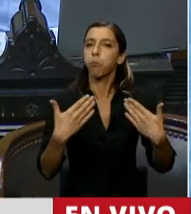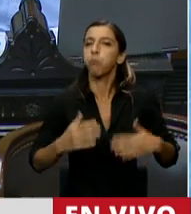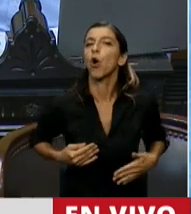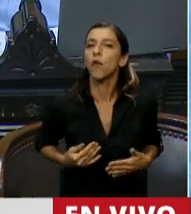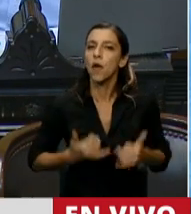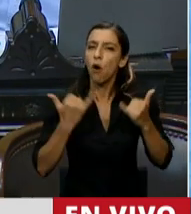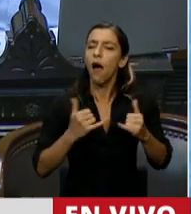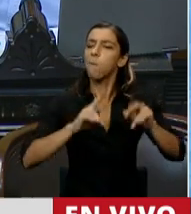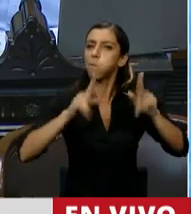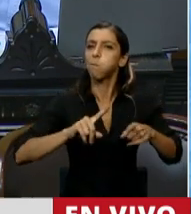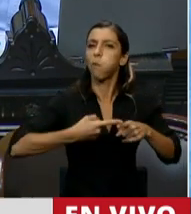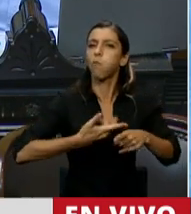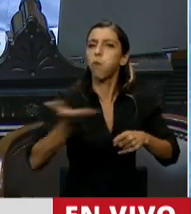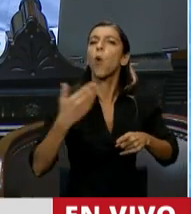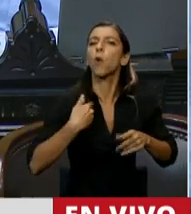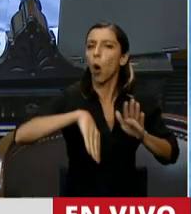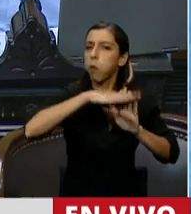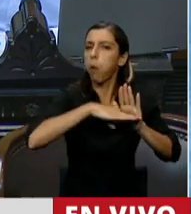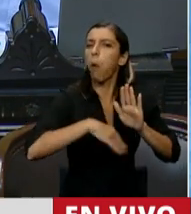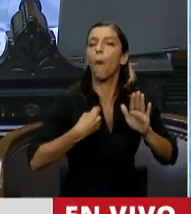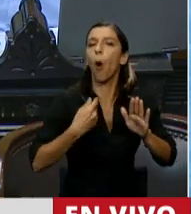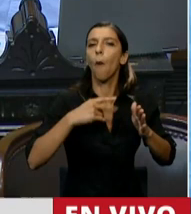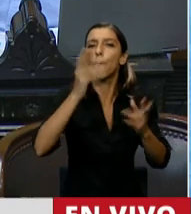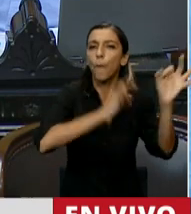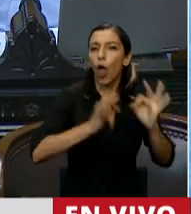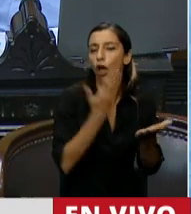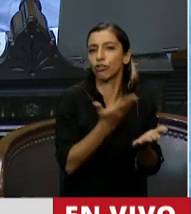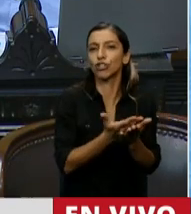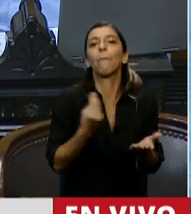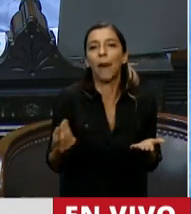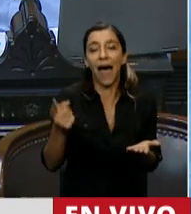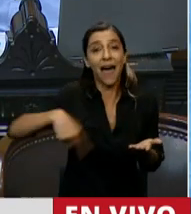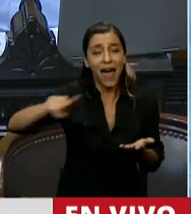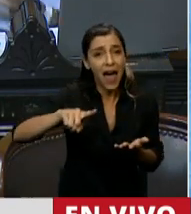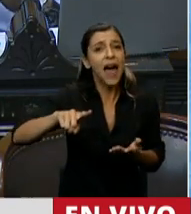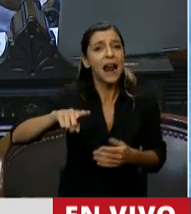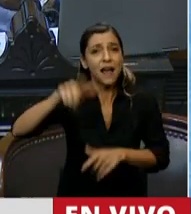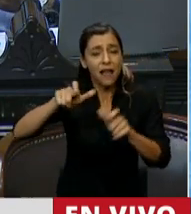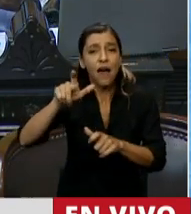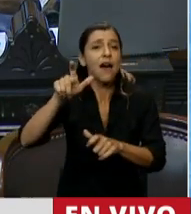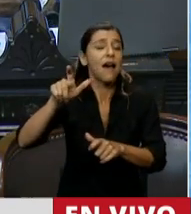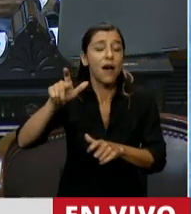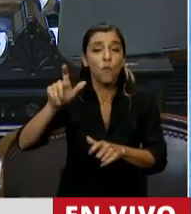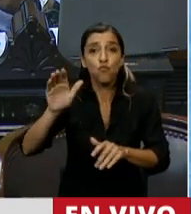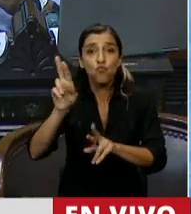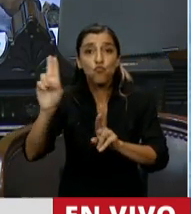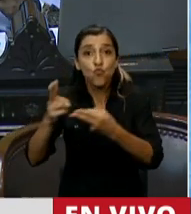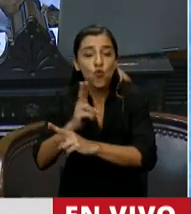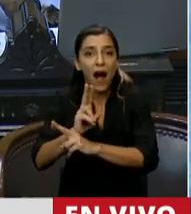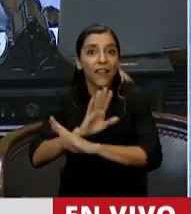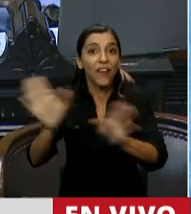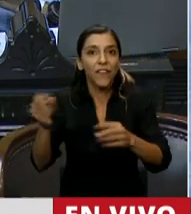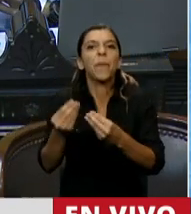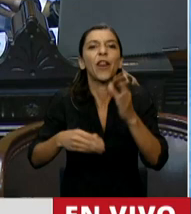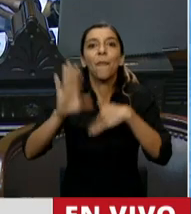de políticas públicas que fueran destinadas no solamente a reducir la mortalidad materna, sino más bien a atacar las causas del aborto,